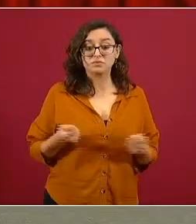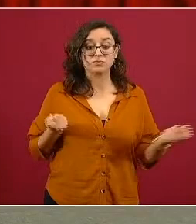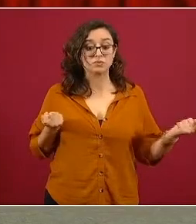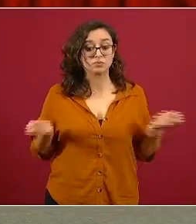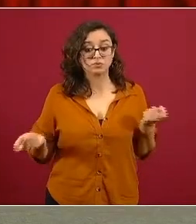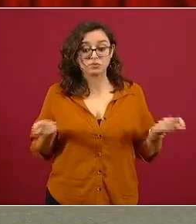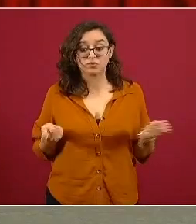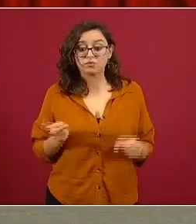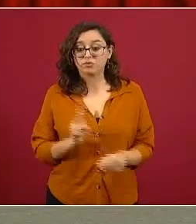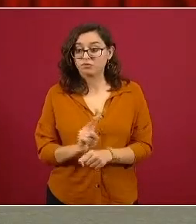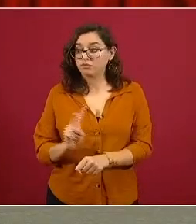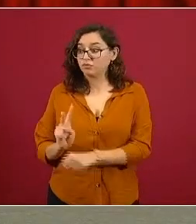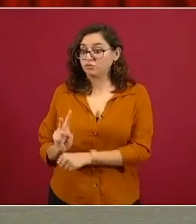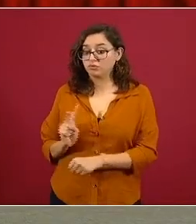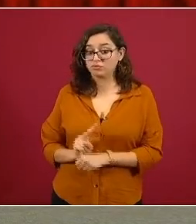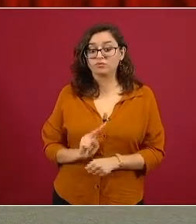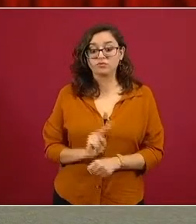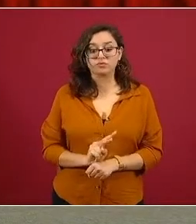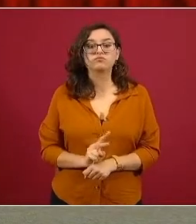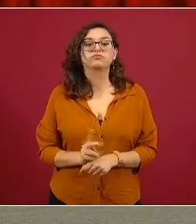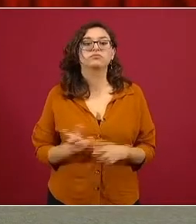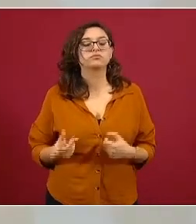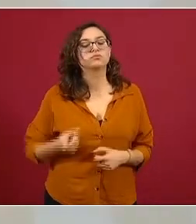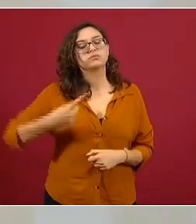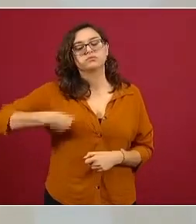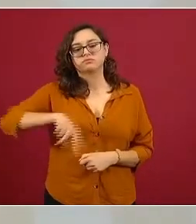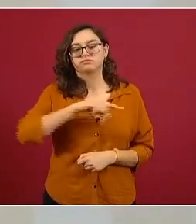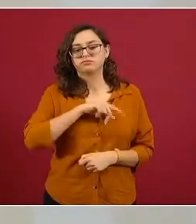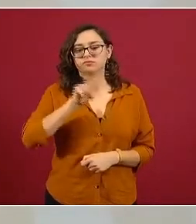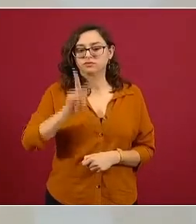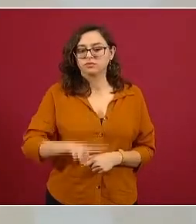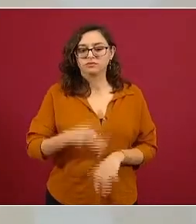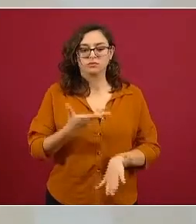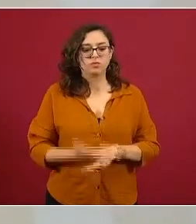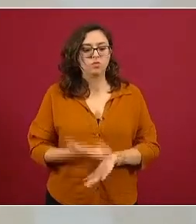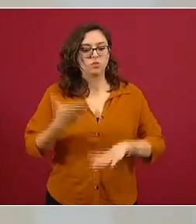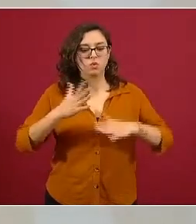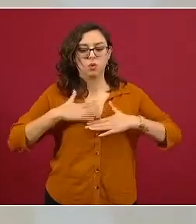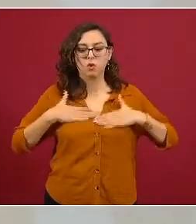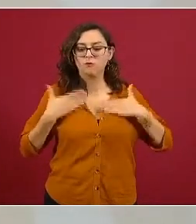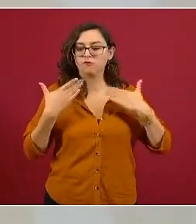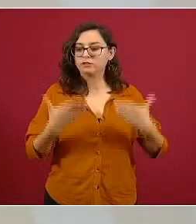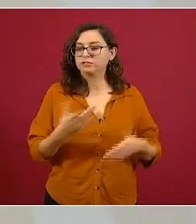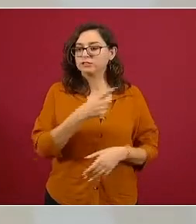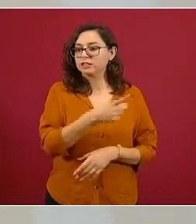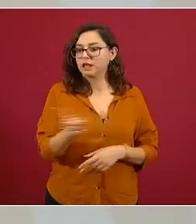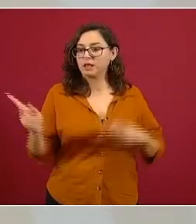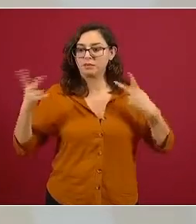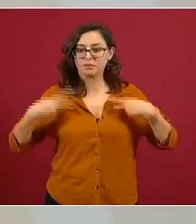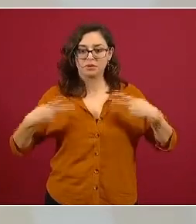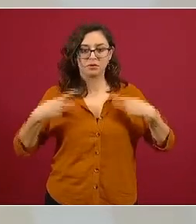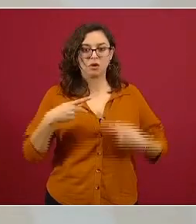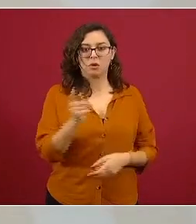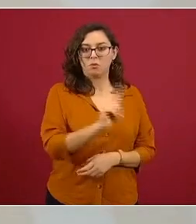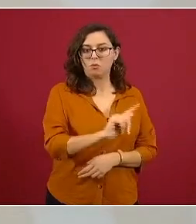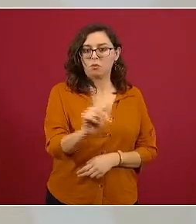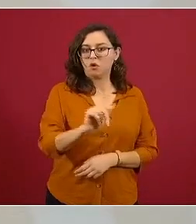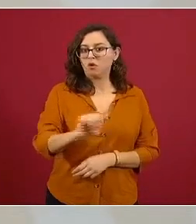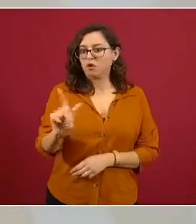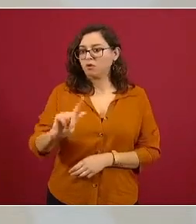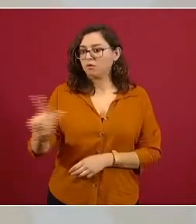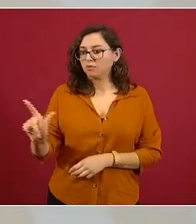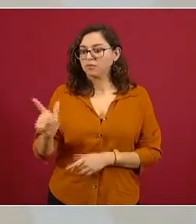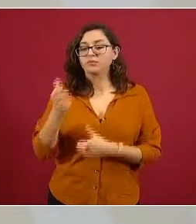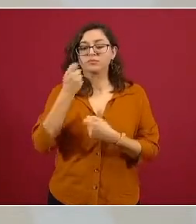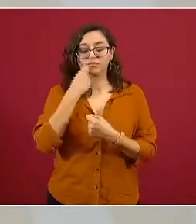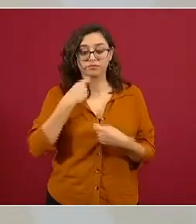estamos viendo hoy en día. Confiamos mucho en el profesionalismo de las asociaciones que participan y